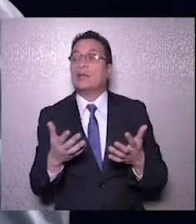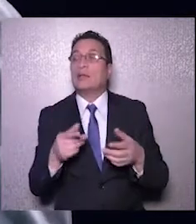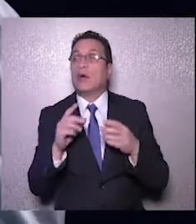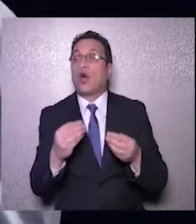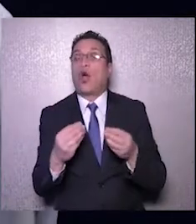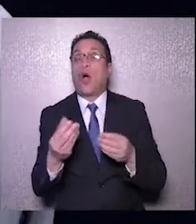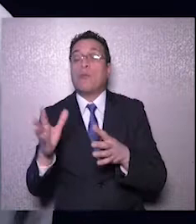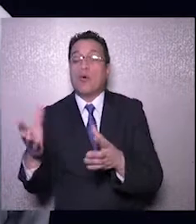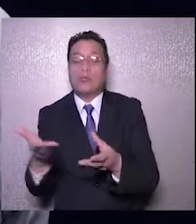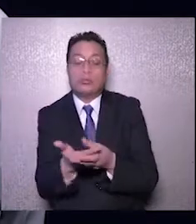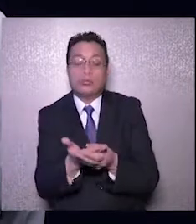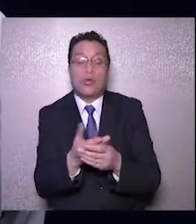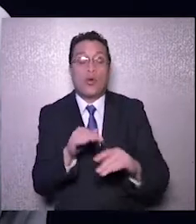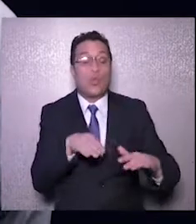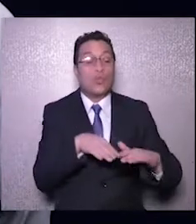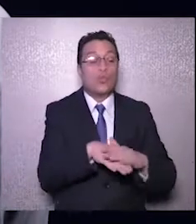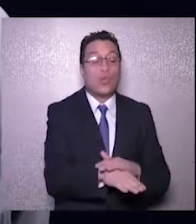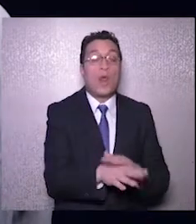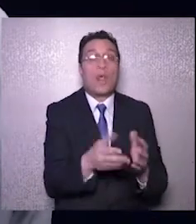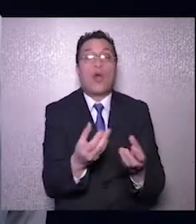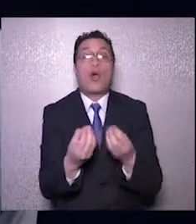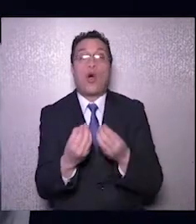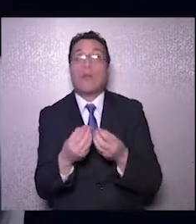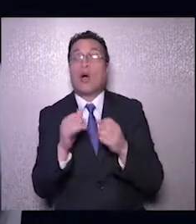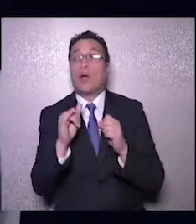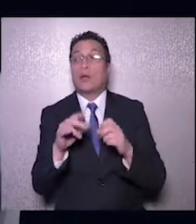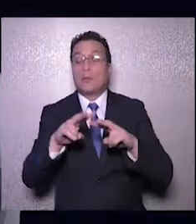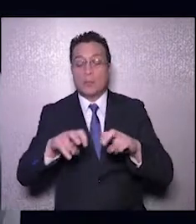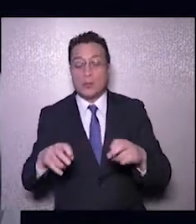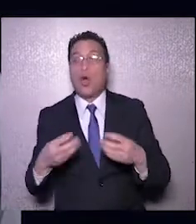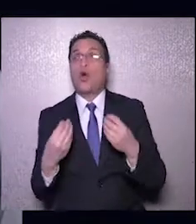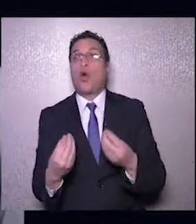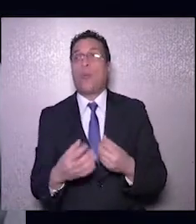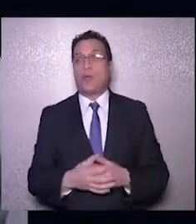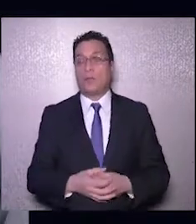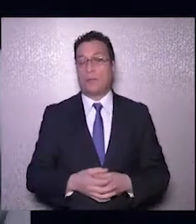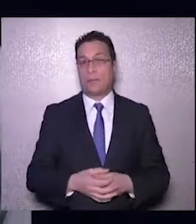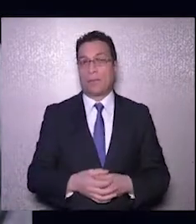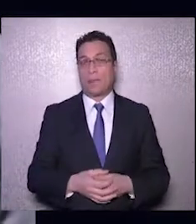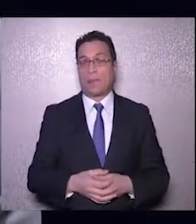se almacena, cómo se accede y cómo se analiza.